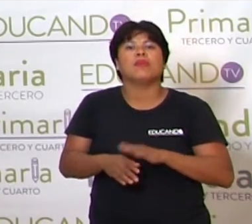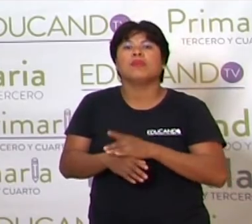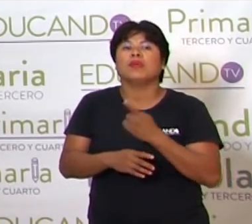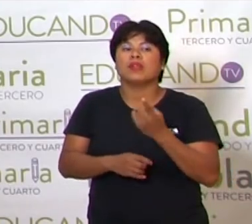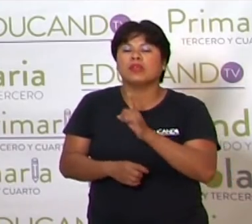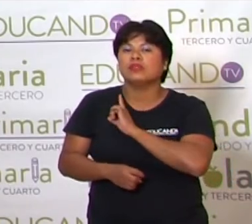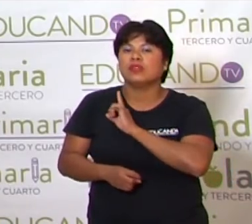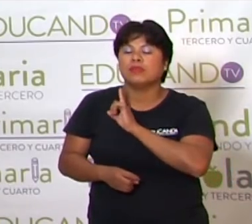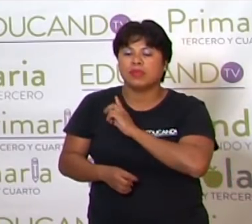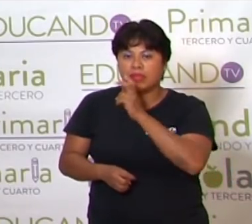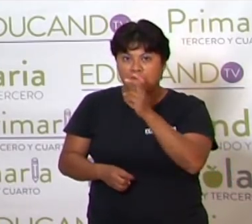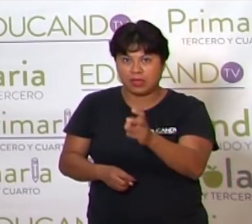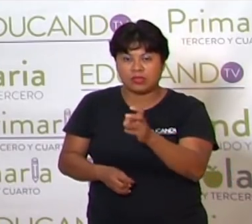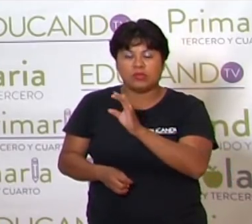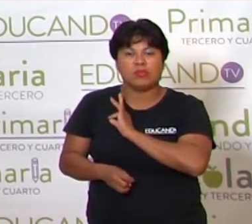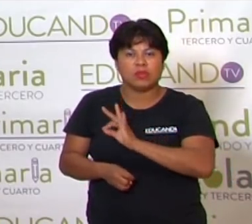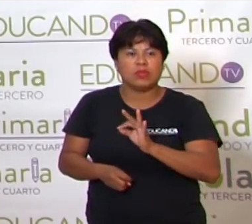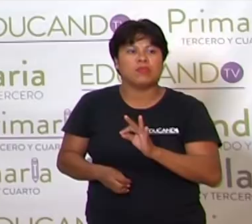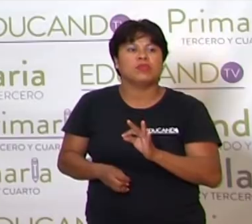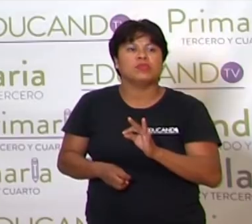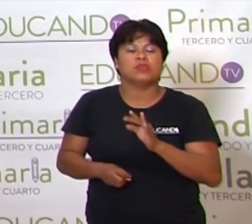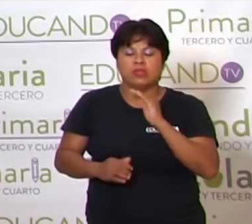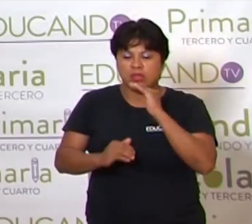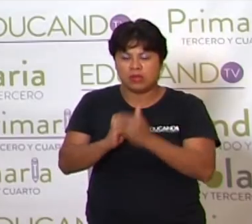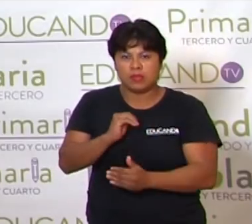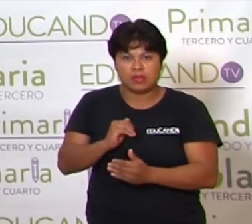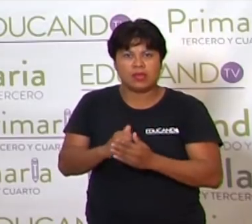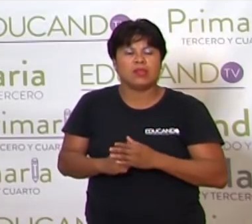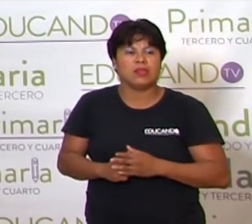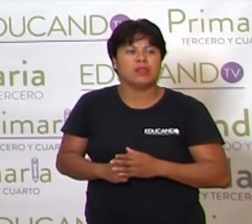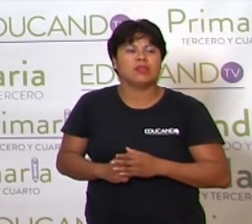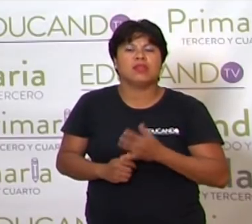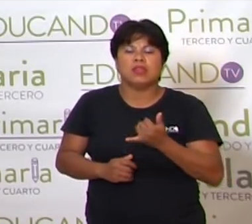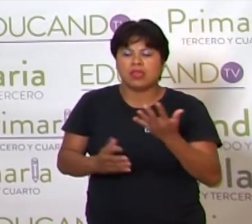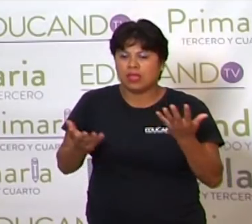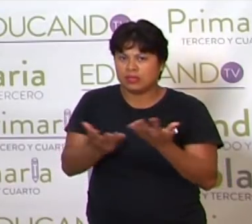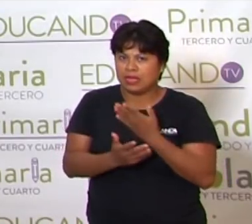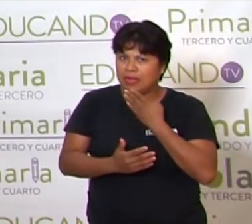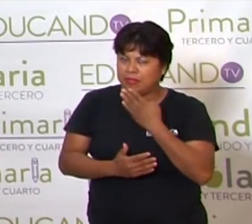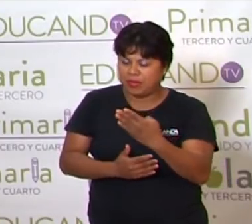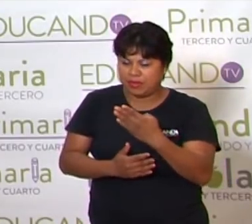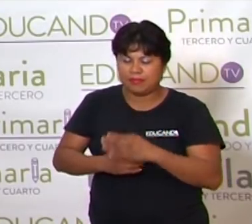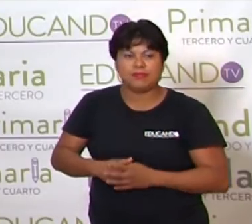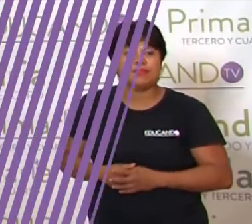porque solamente de esa manera voy a poder terminarla y hacerla bien.